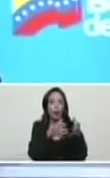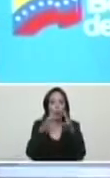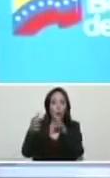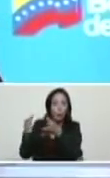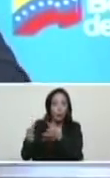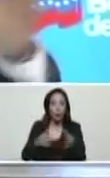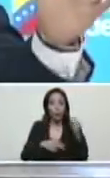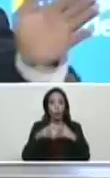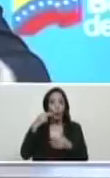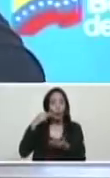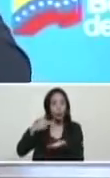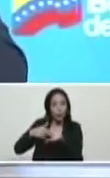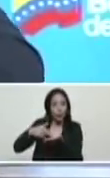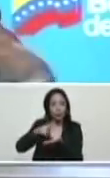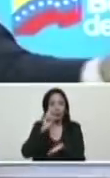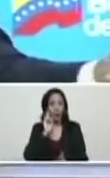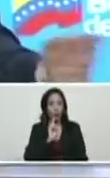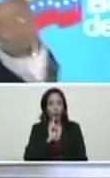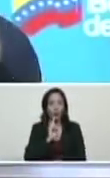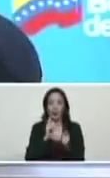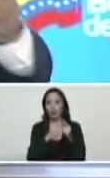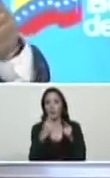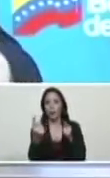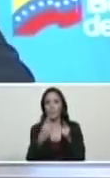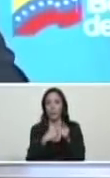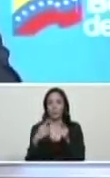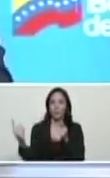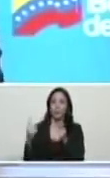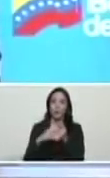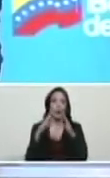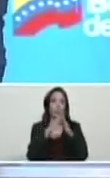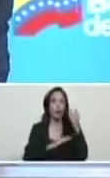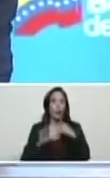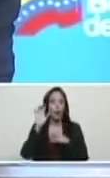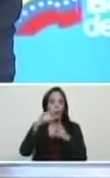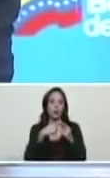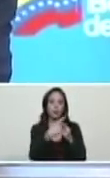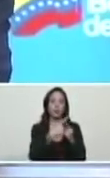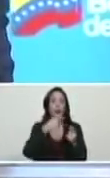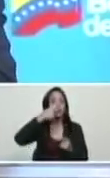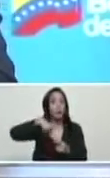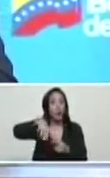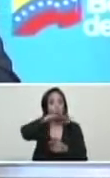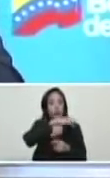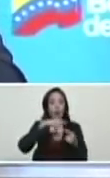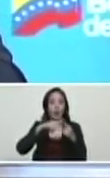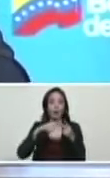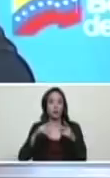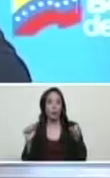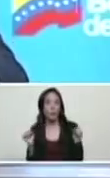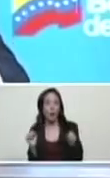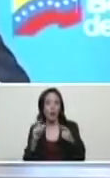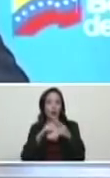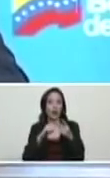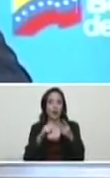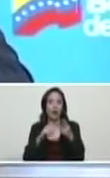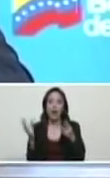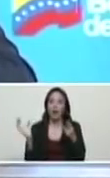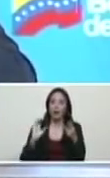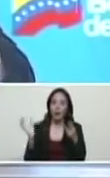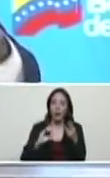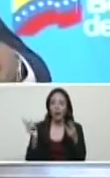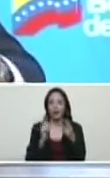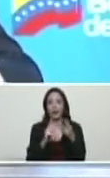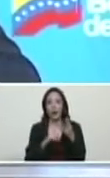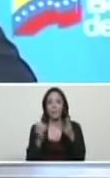libertadores, de punta a punta, donde usted vaya, si va al Llano, si va a los Andes, si vas a Caracas,